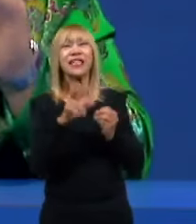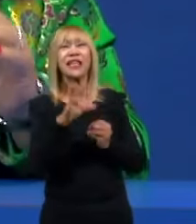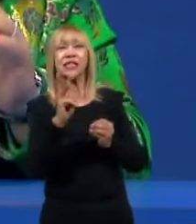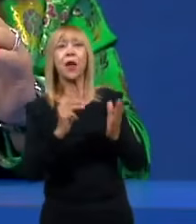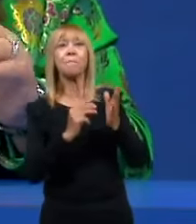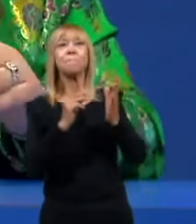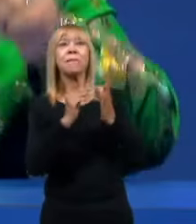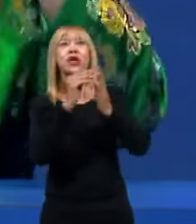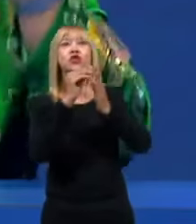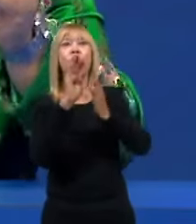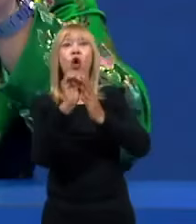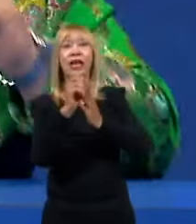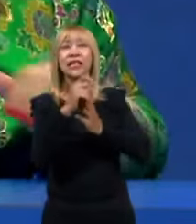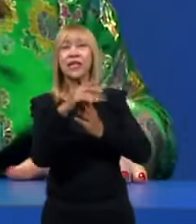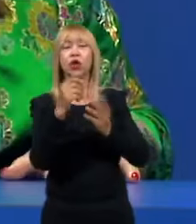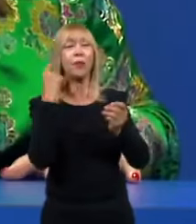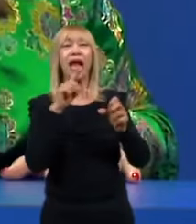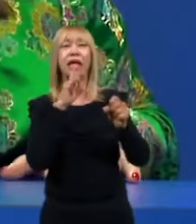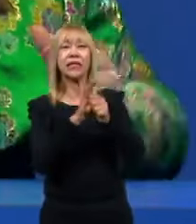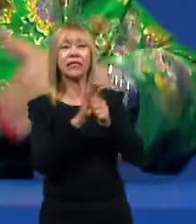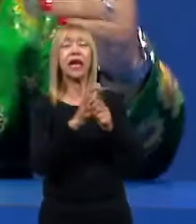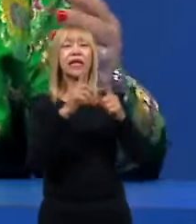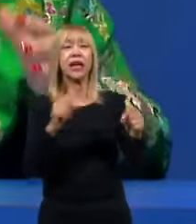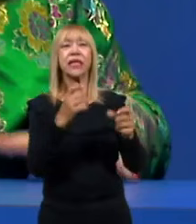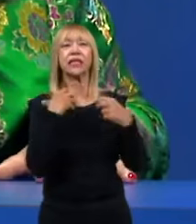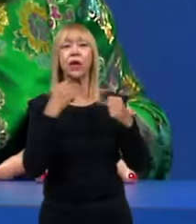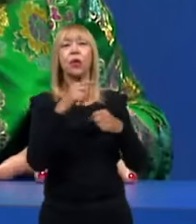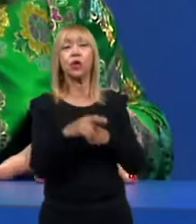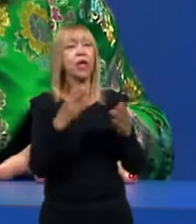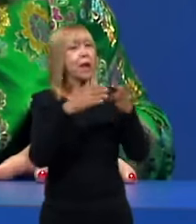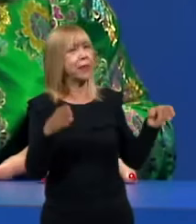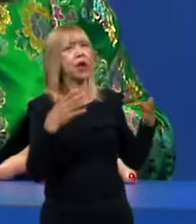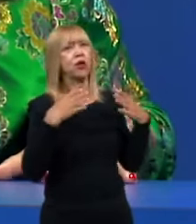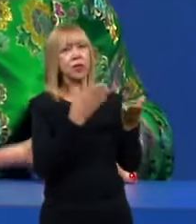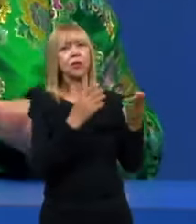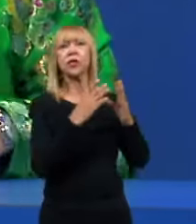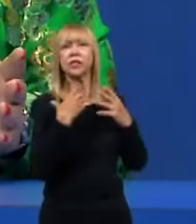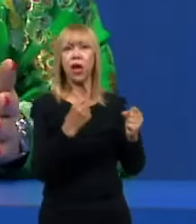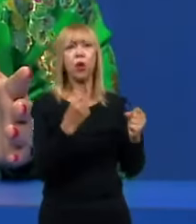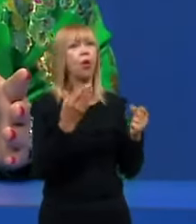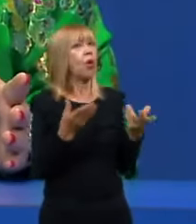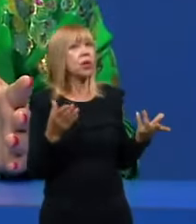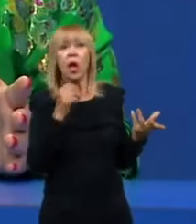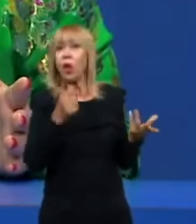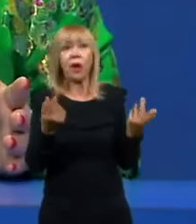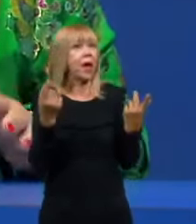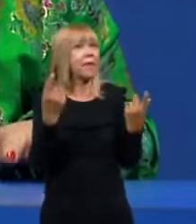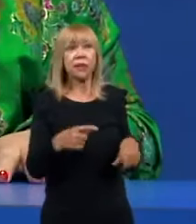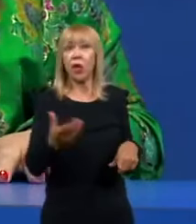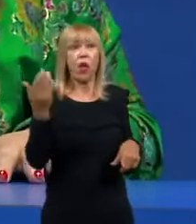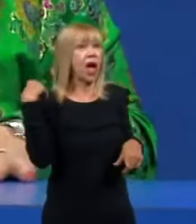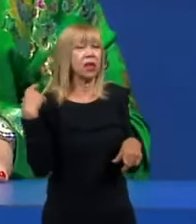$36 billones en fondos federales para garantizar la tarjeta de salud en Puerto Rico y ampliar los servicios de salud, cosa que no había pasado en muchos